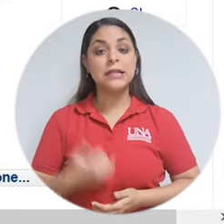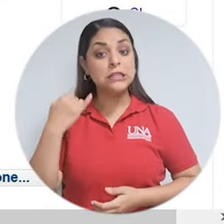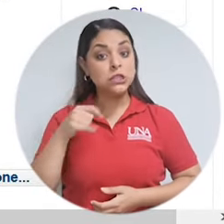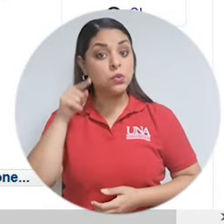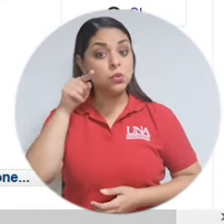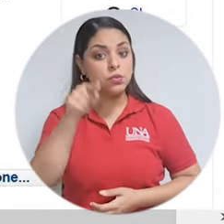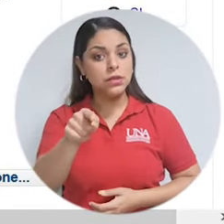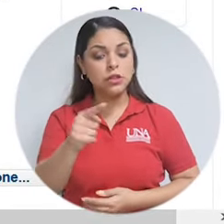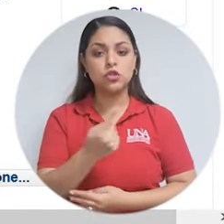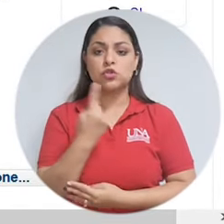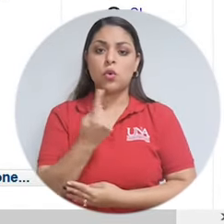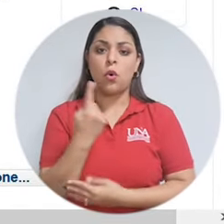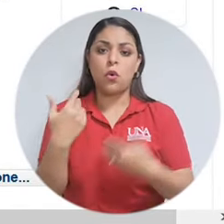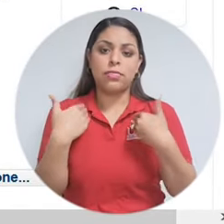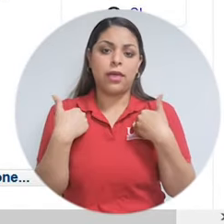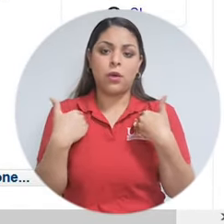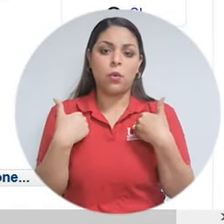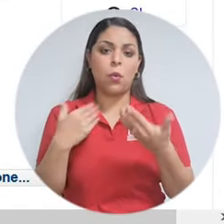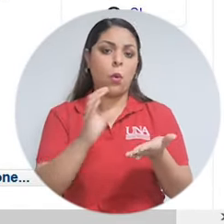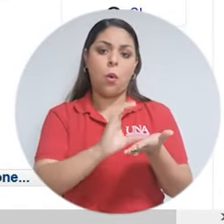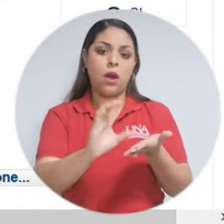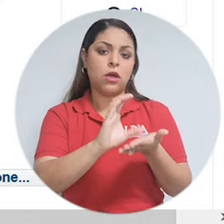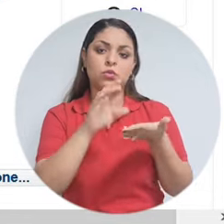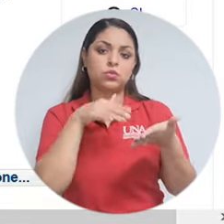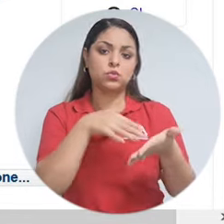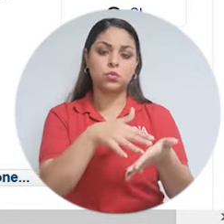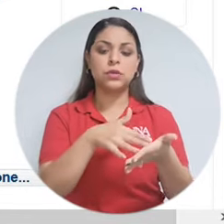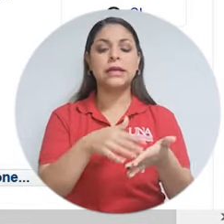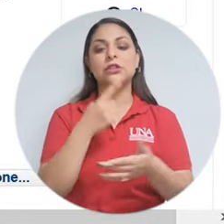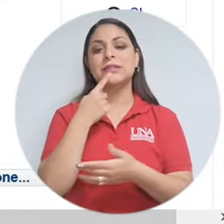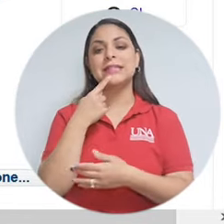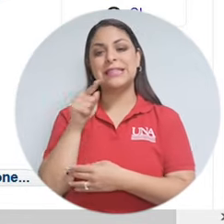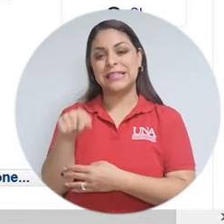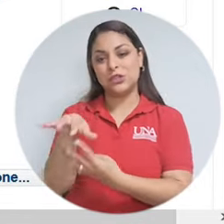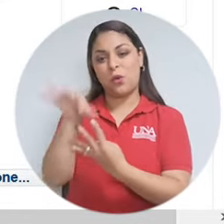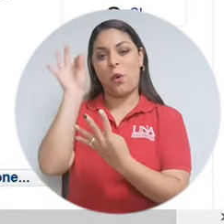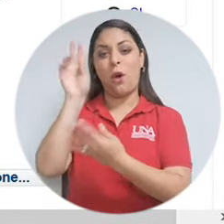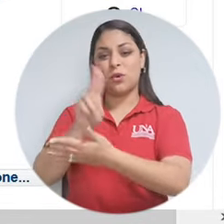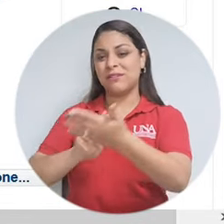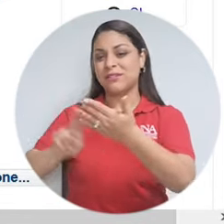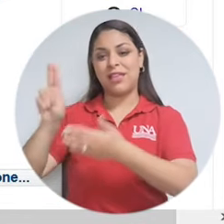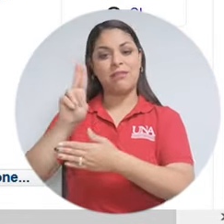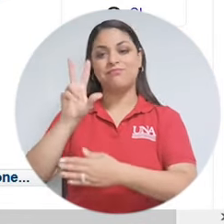En caso que usted solo tenga estudios de secundaria, seleccione No aplica.